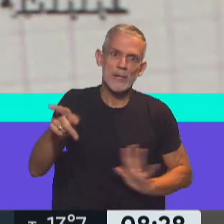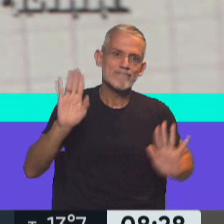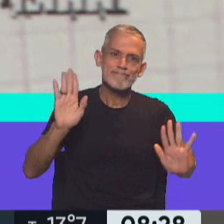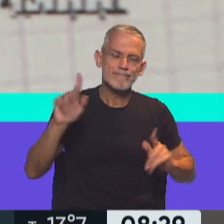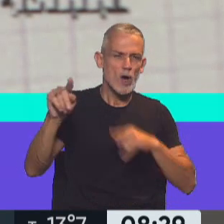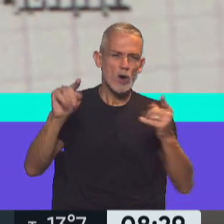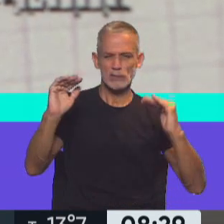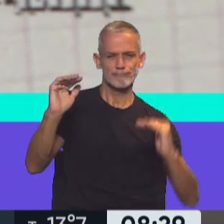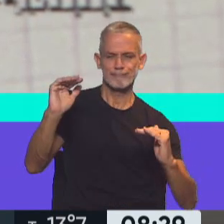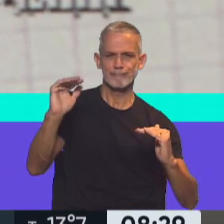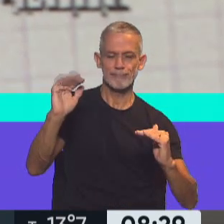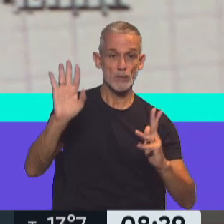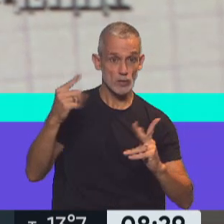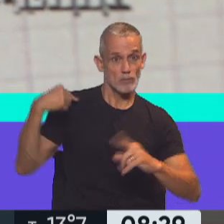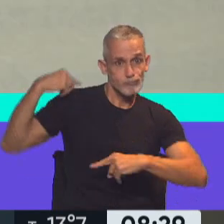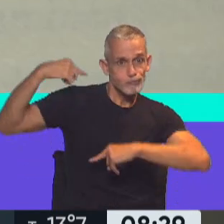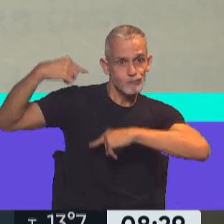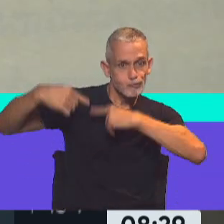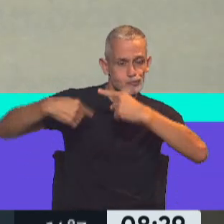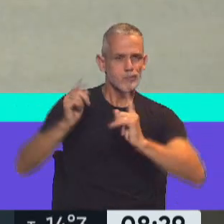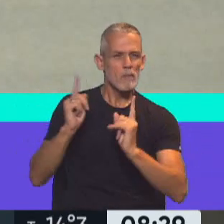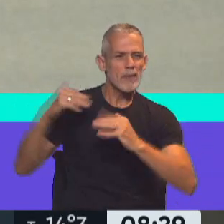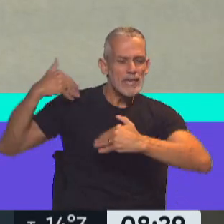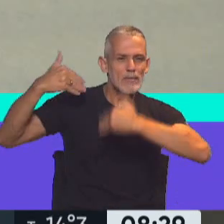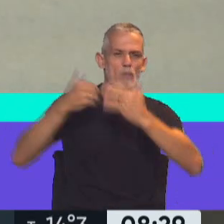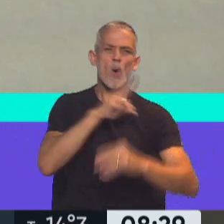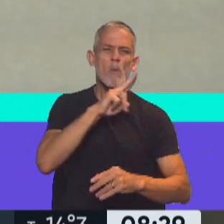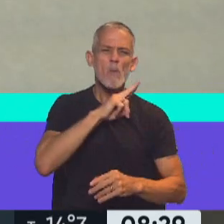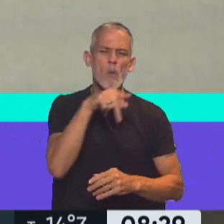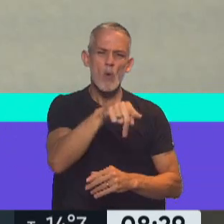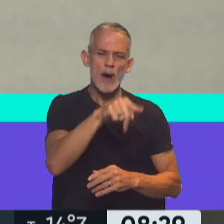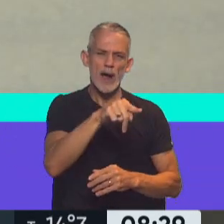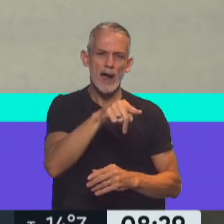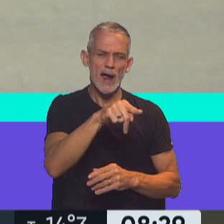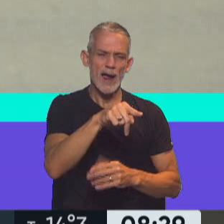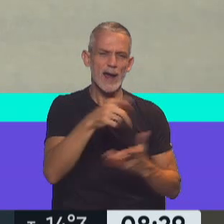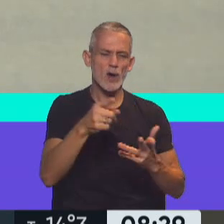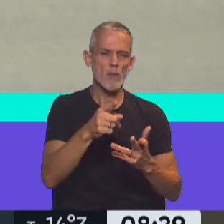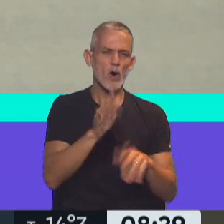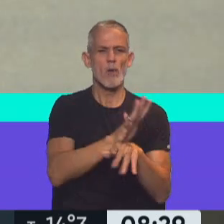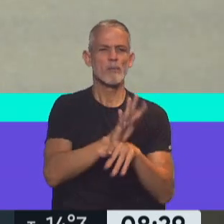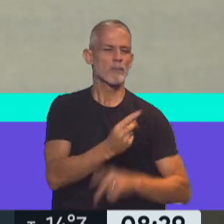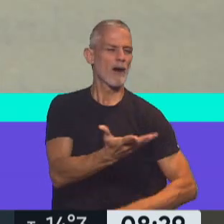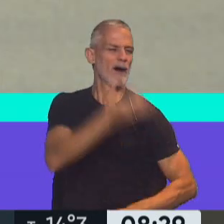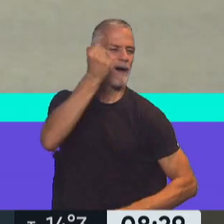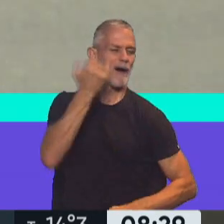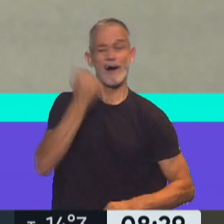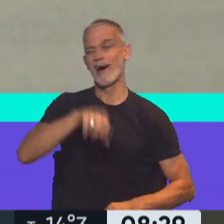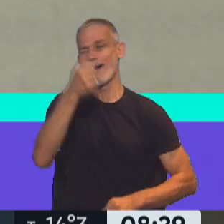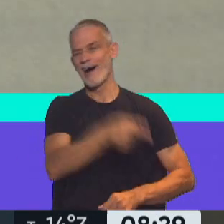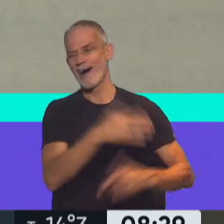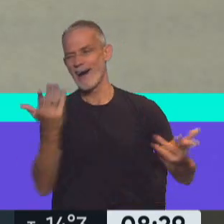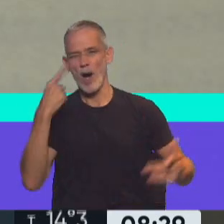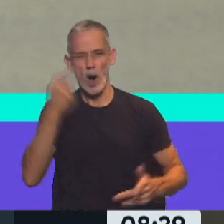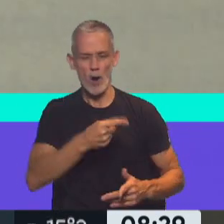que también reproduce esto de la mujer de alguna forma como trofeo, la cosificación de la misma.